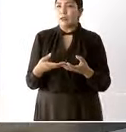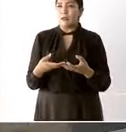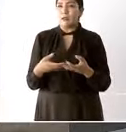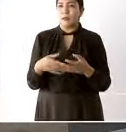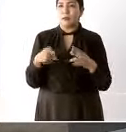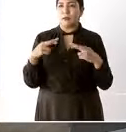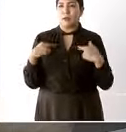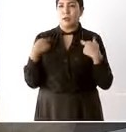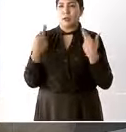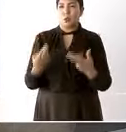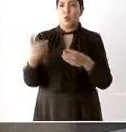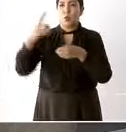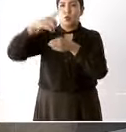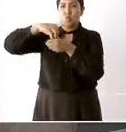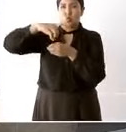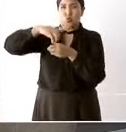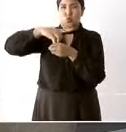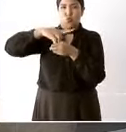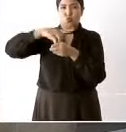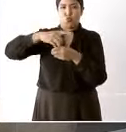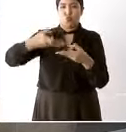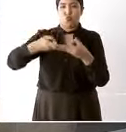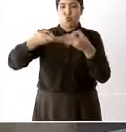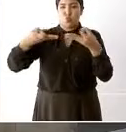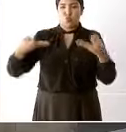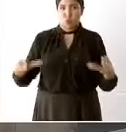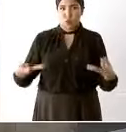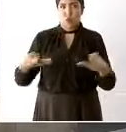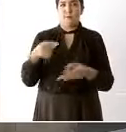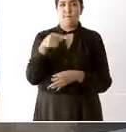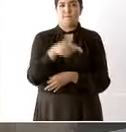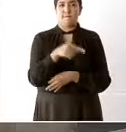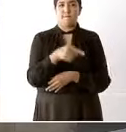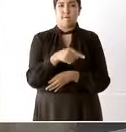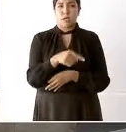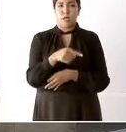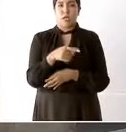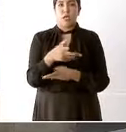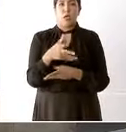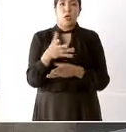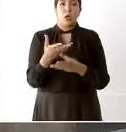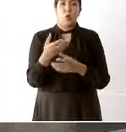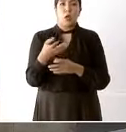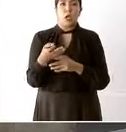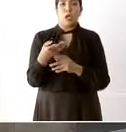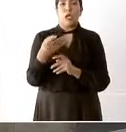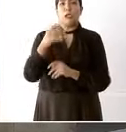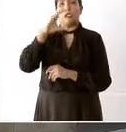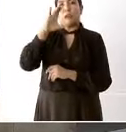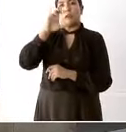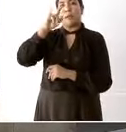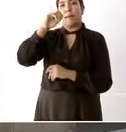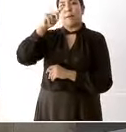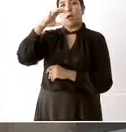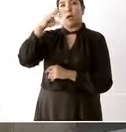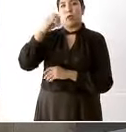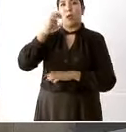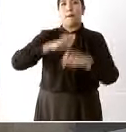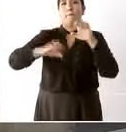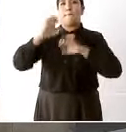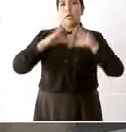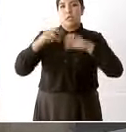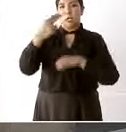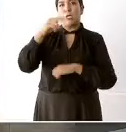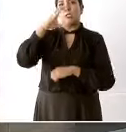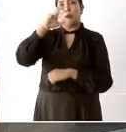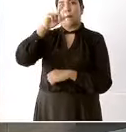haciendo el Cementos Cruz Azul, tiene un terreno ahí, y un agricultor que